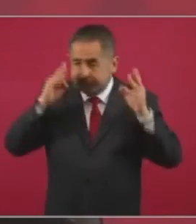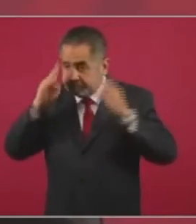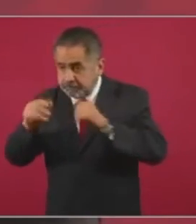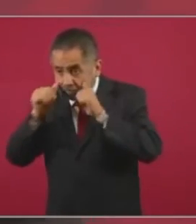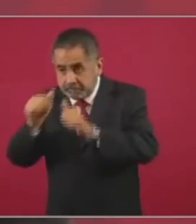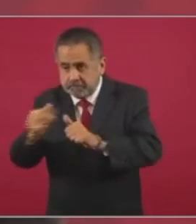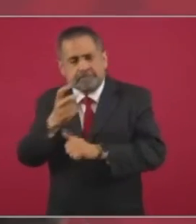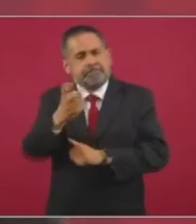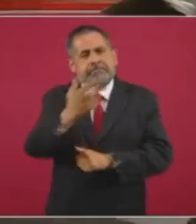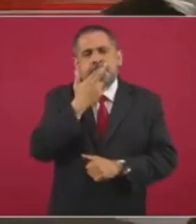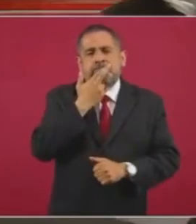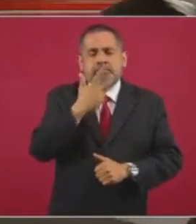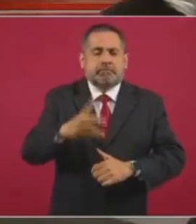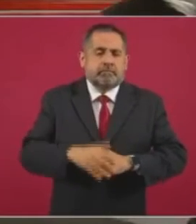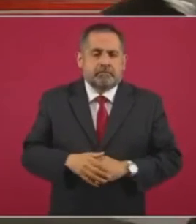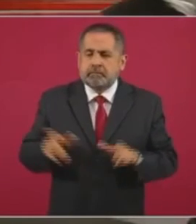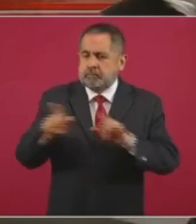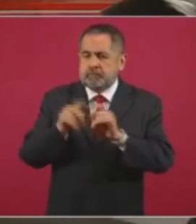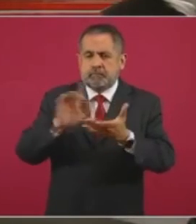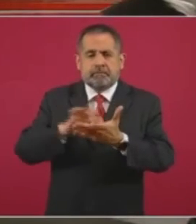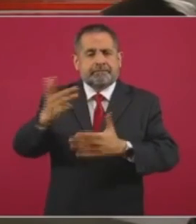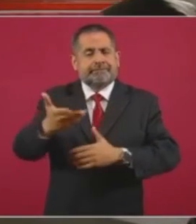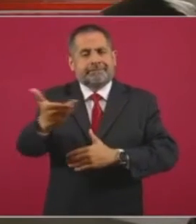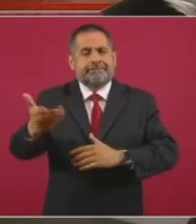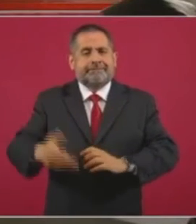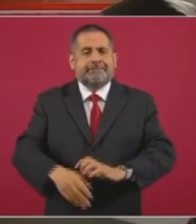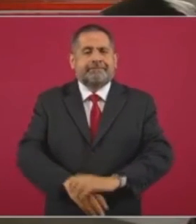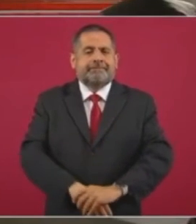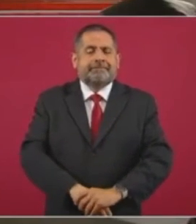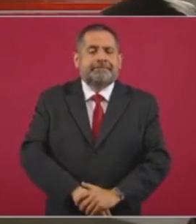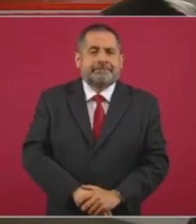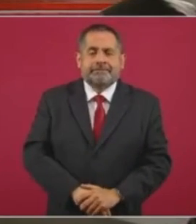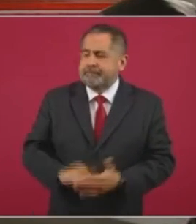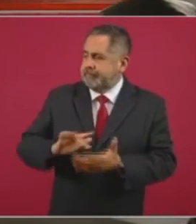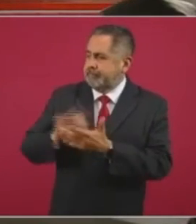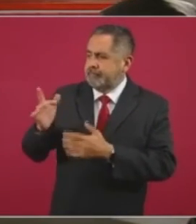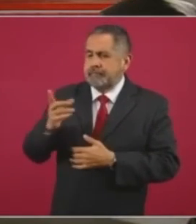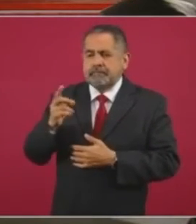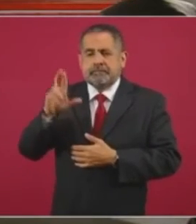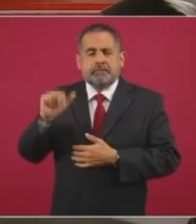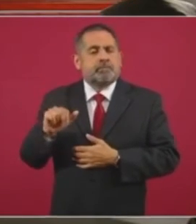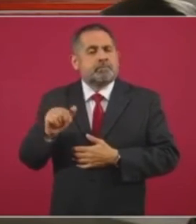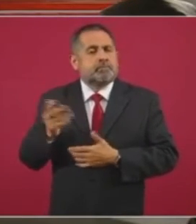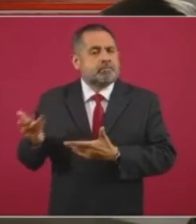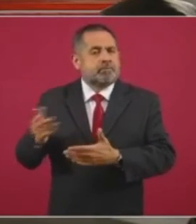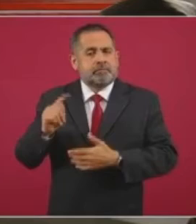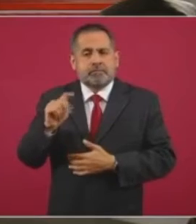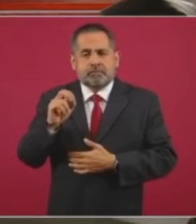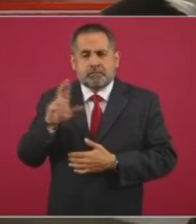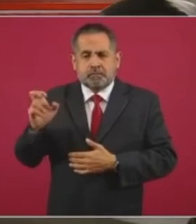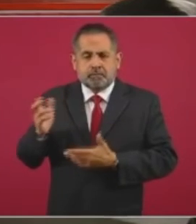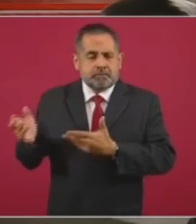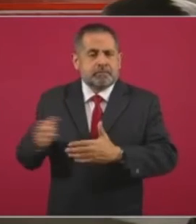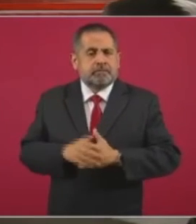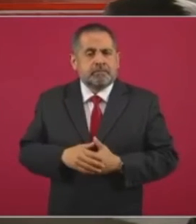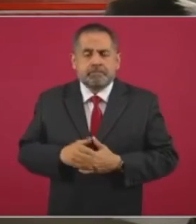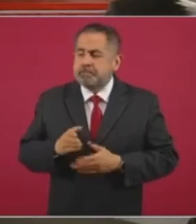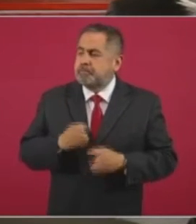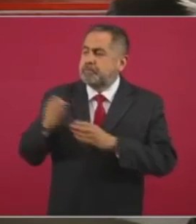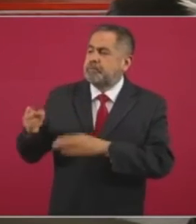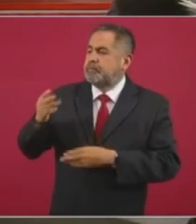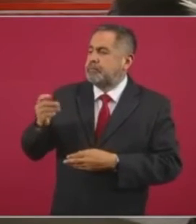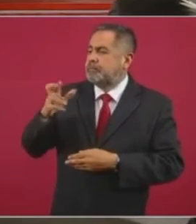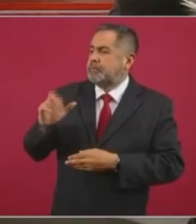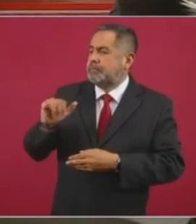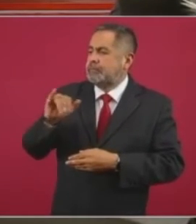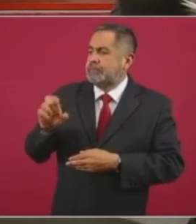nuestra respuesta. Muchas gracias. Muchas gracias, doctora Letze de la Torre, doctora María de Jesús